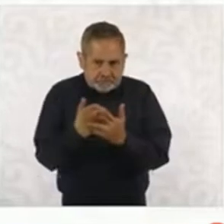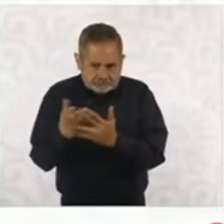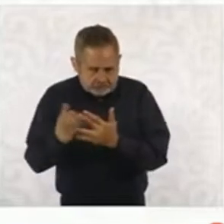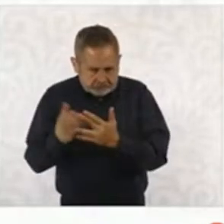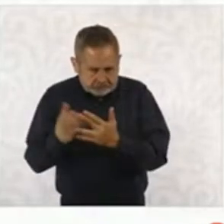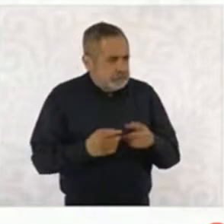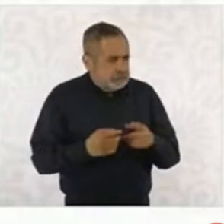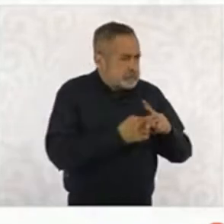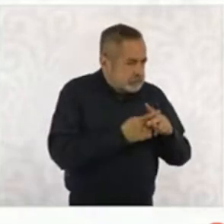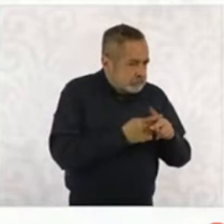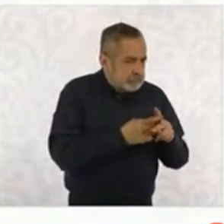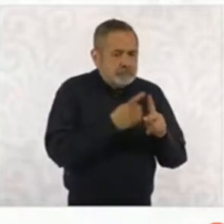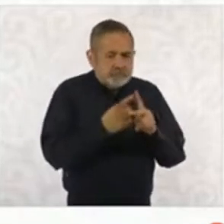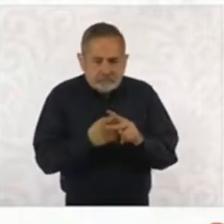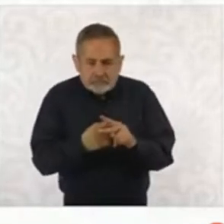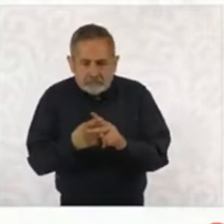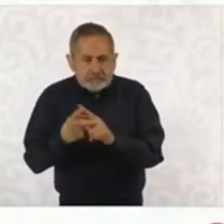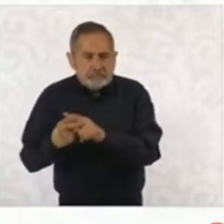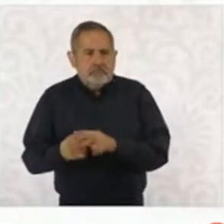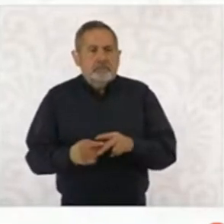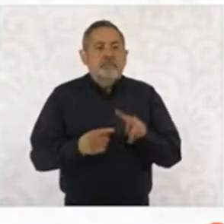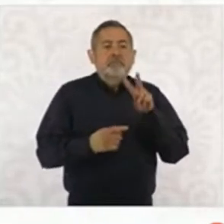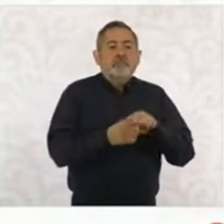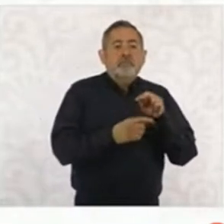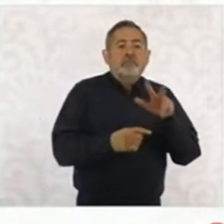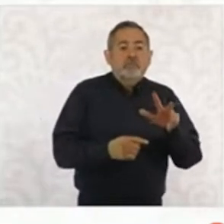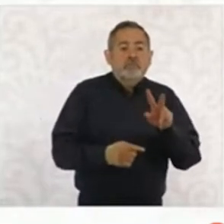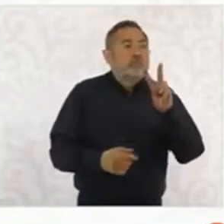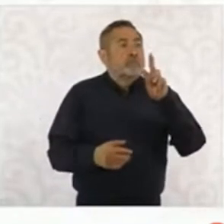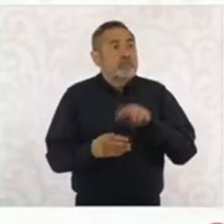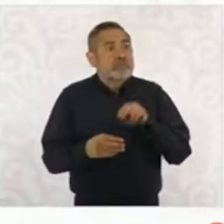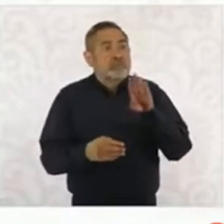el ejercicio de 2008 con 2.096